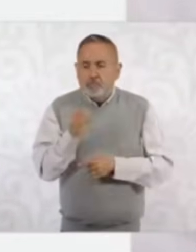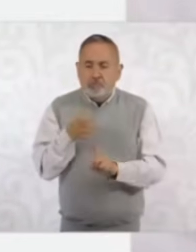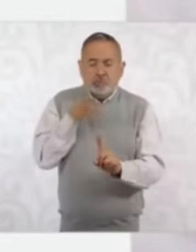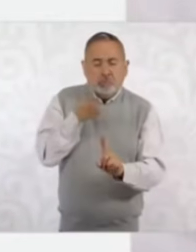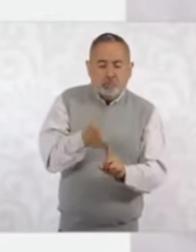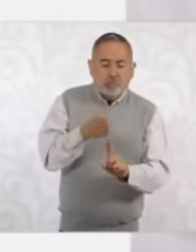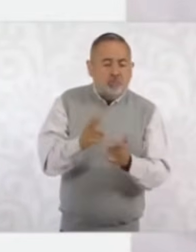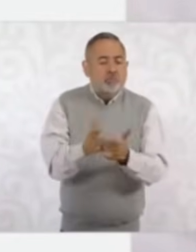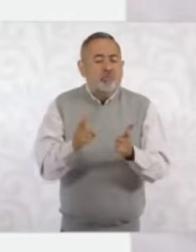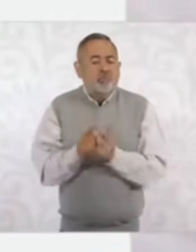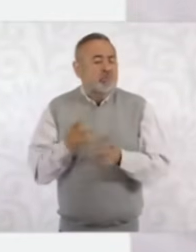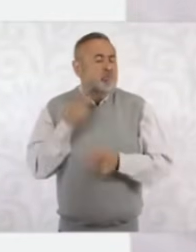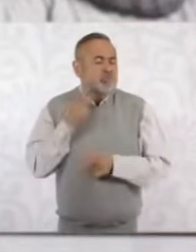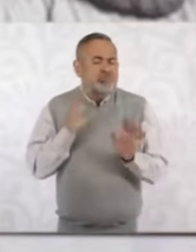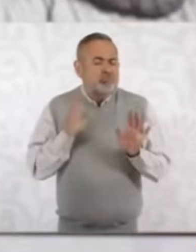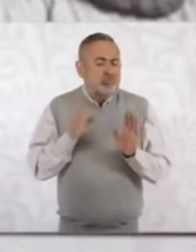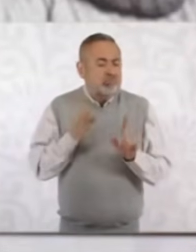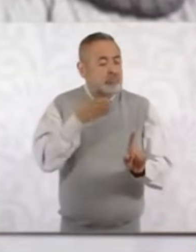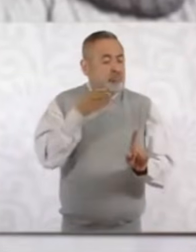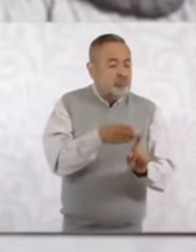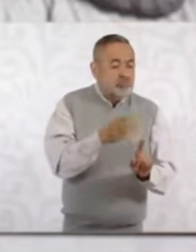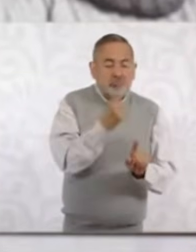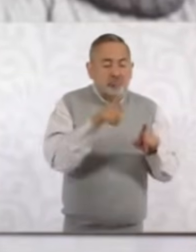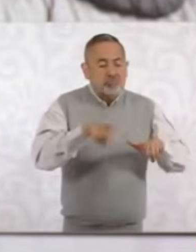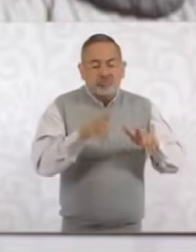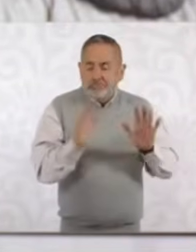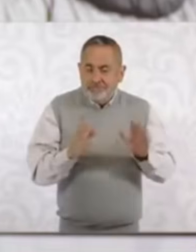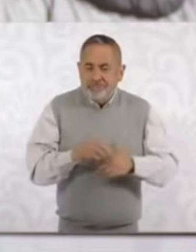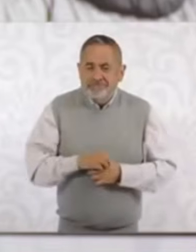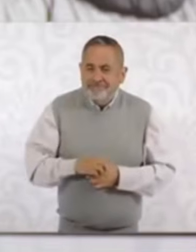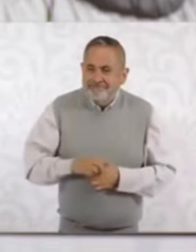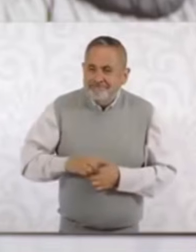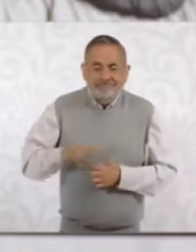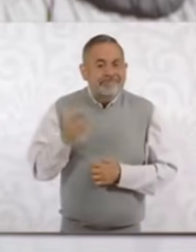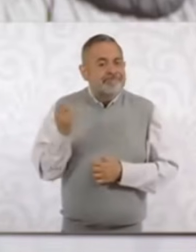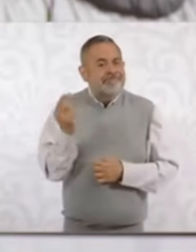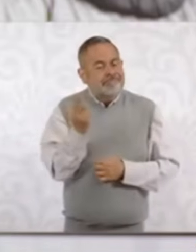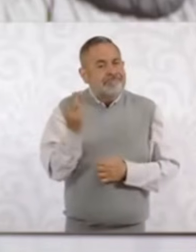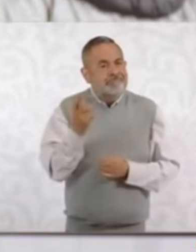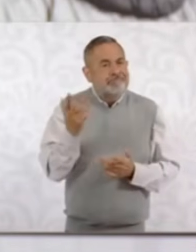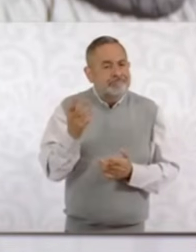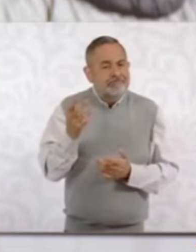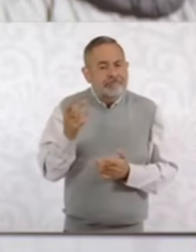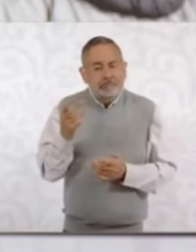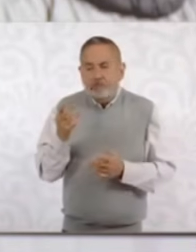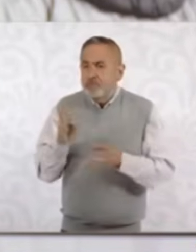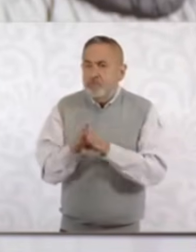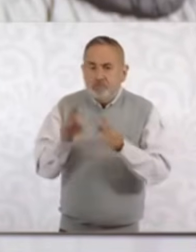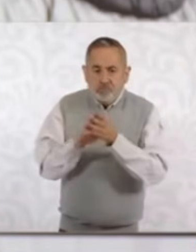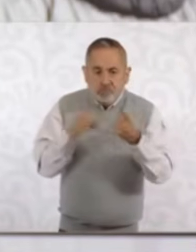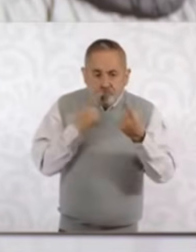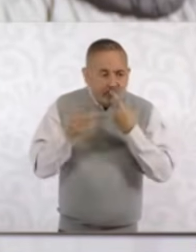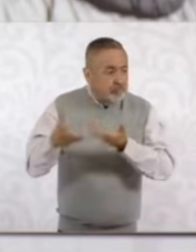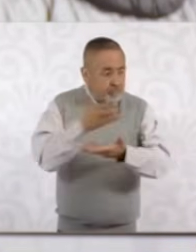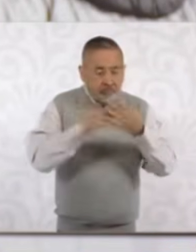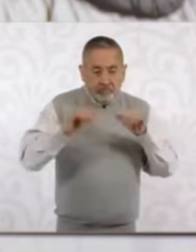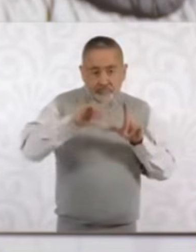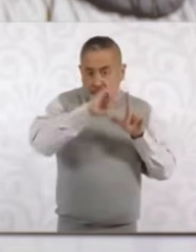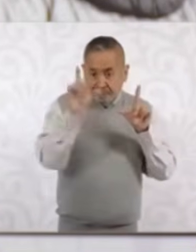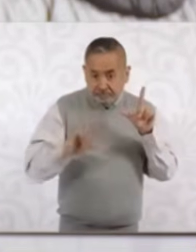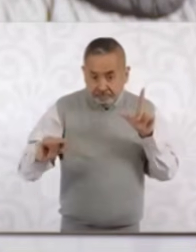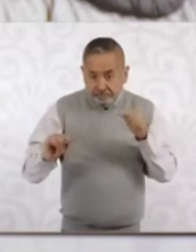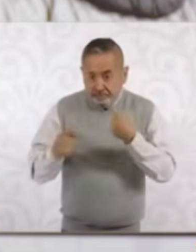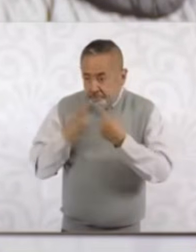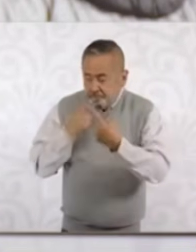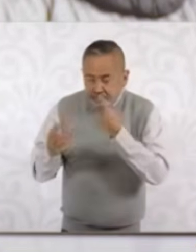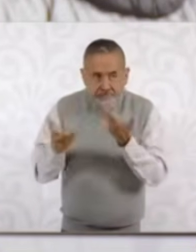político o una plataforma. Es indispensable que haya esta discusión en el país